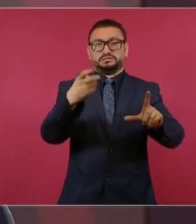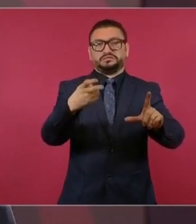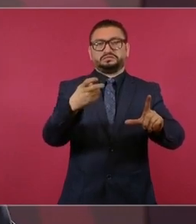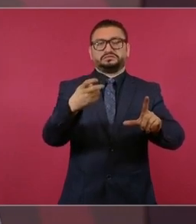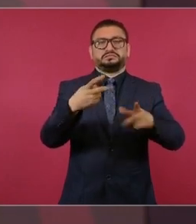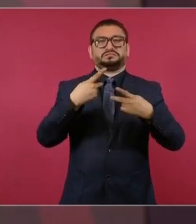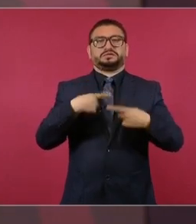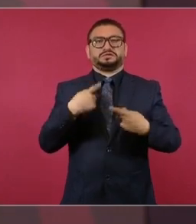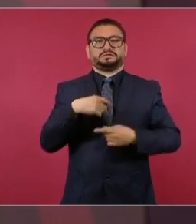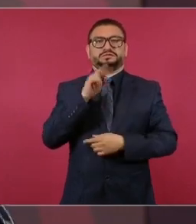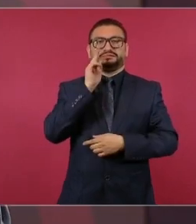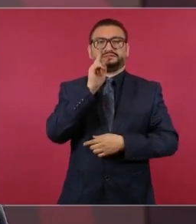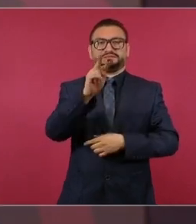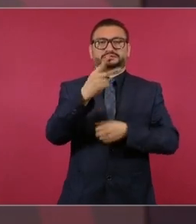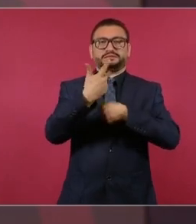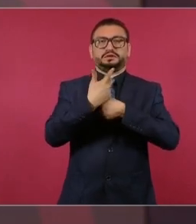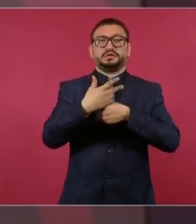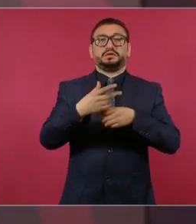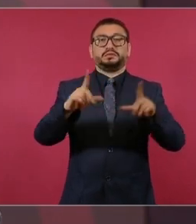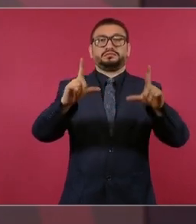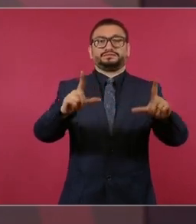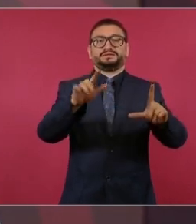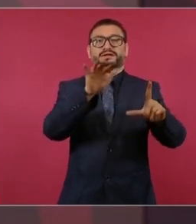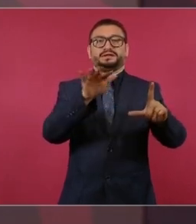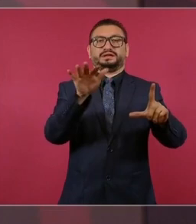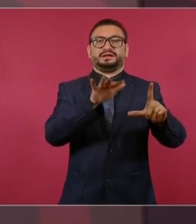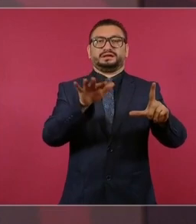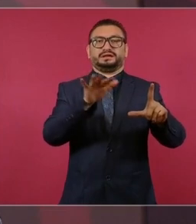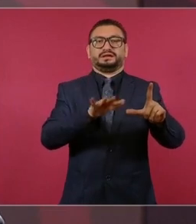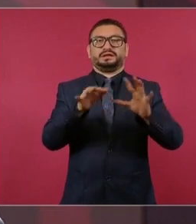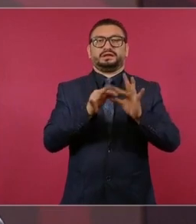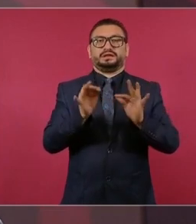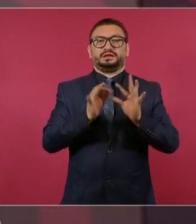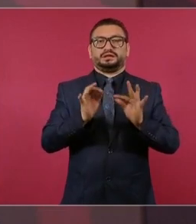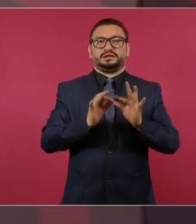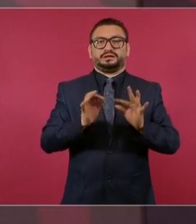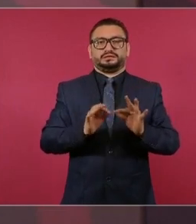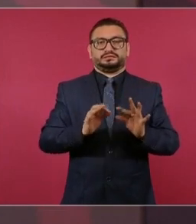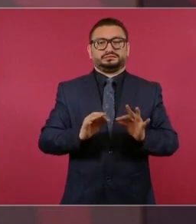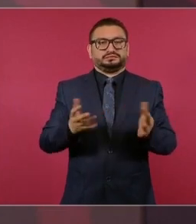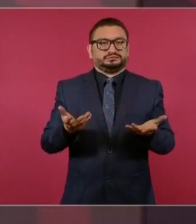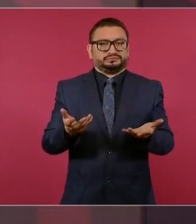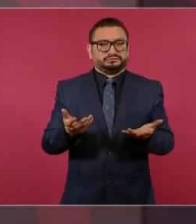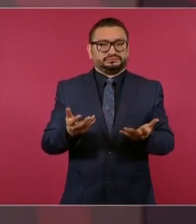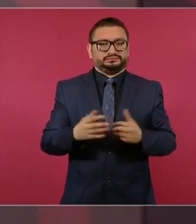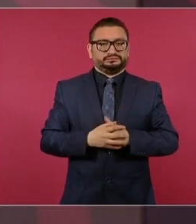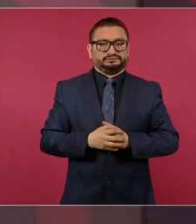Entonces, están viendo la cámara y están viendo la pantalla, están leyendo. Sí.